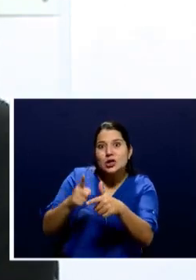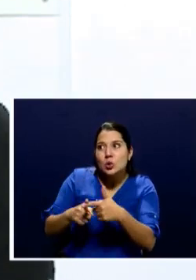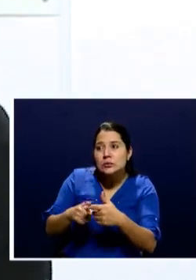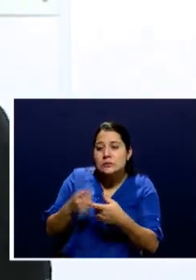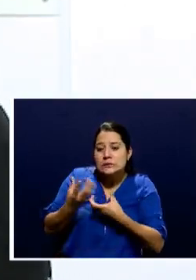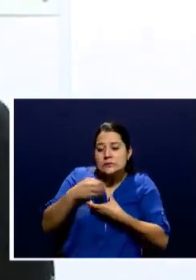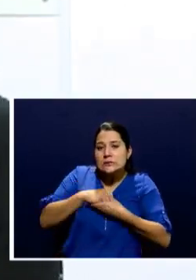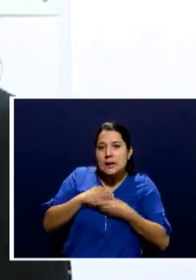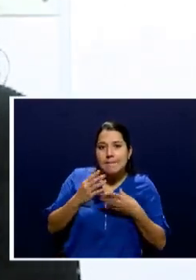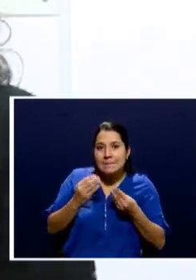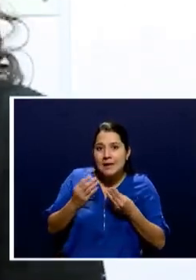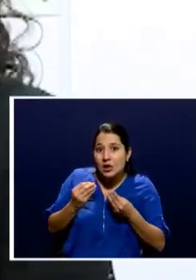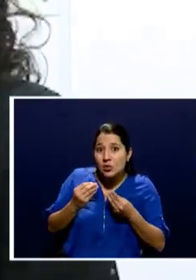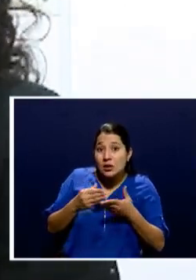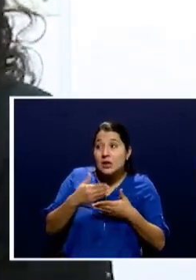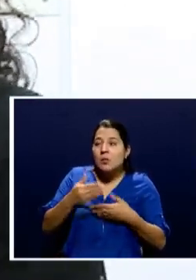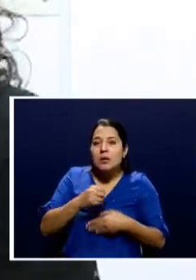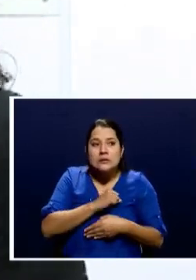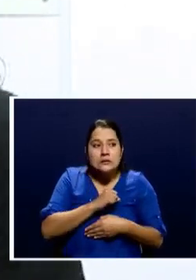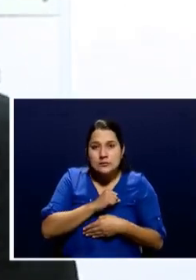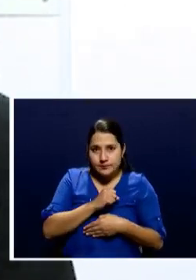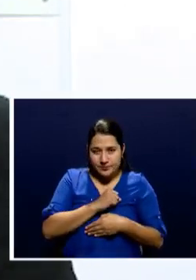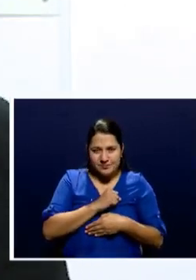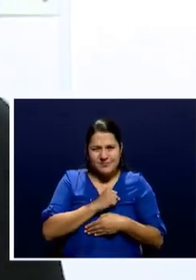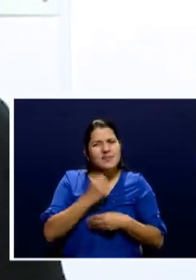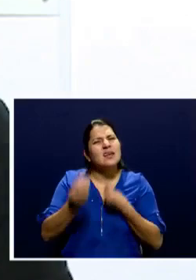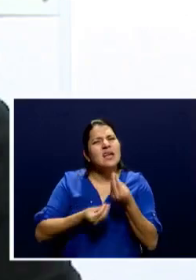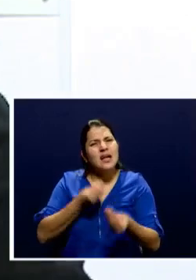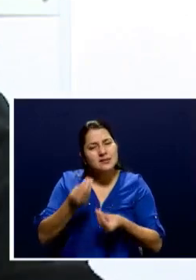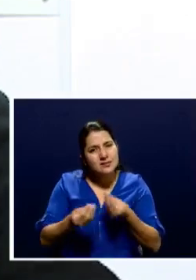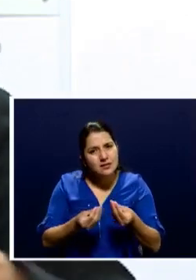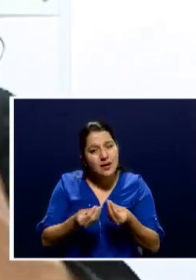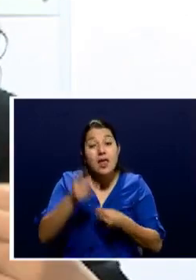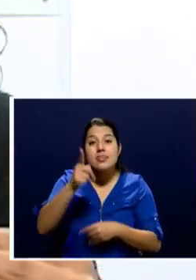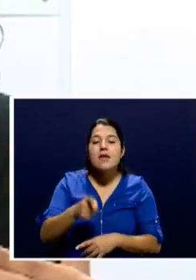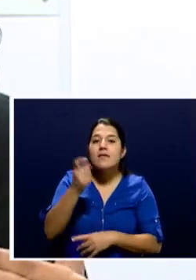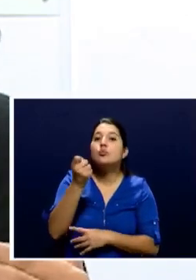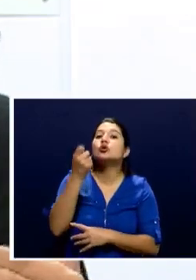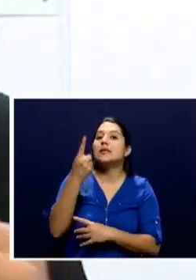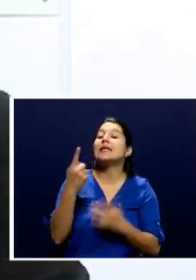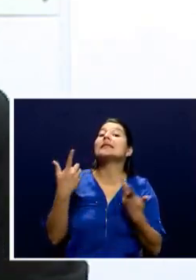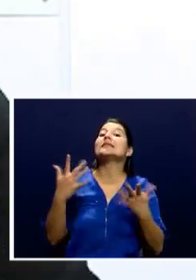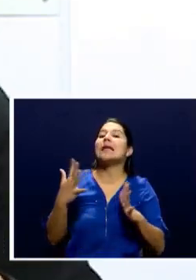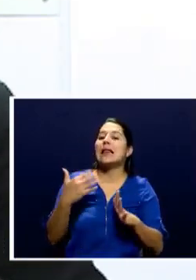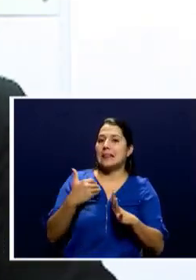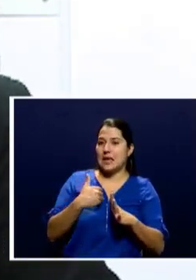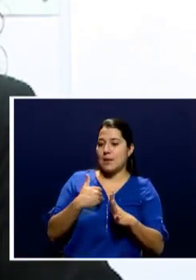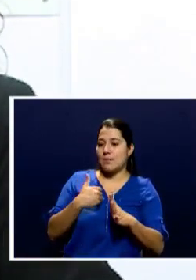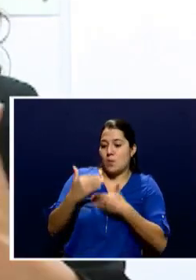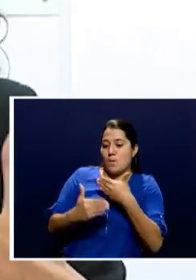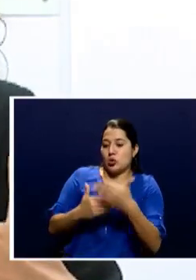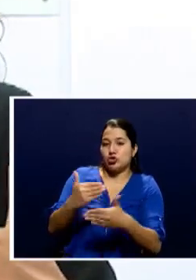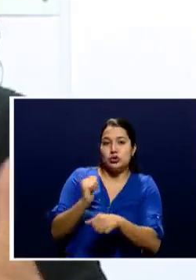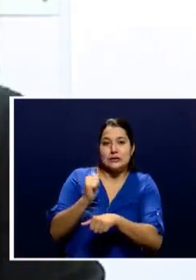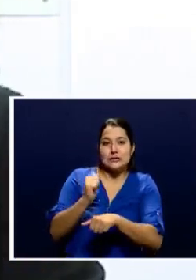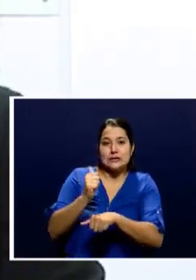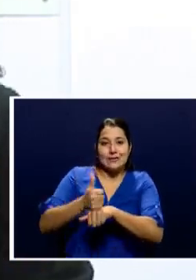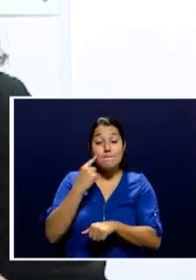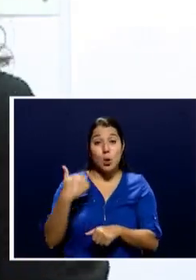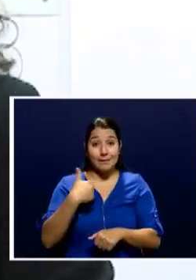miedo. Ok, aquí ¿qué tenemos que hacer? Primero que todo, entender que tenemos un protocolo que ya lo dio el Ministerio de Salud,